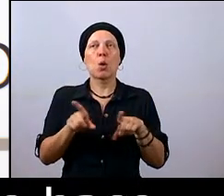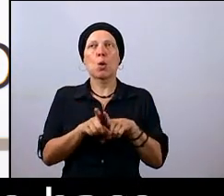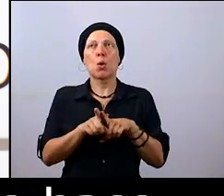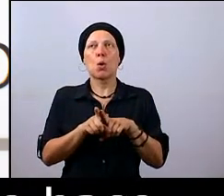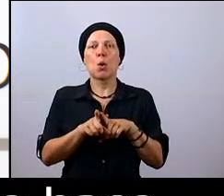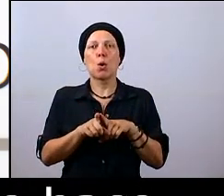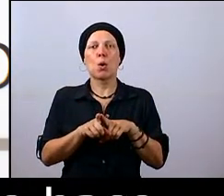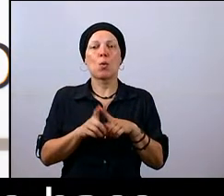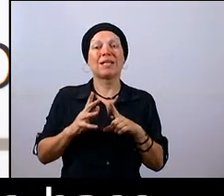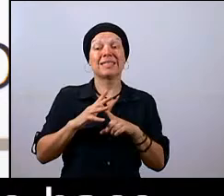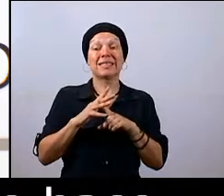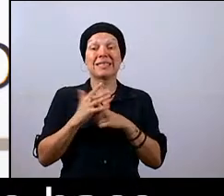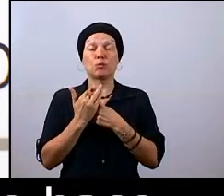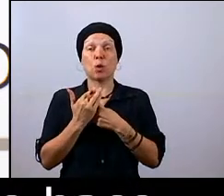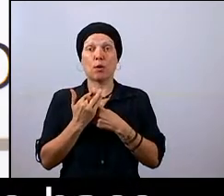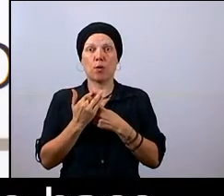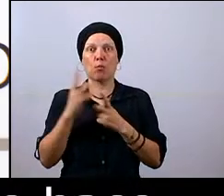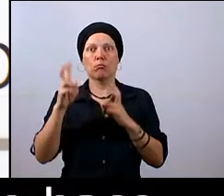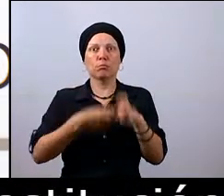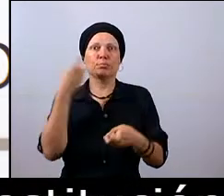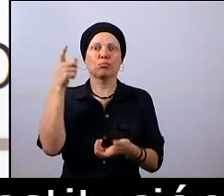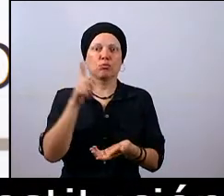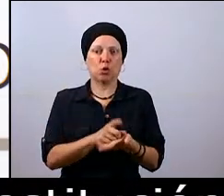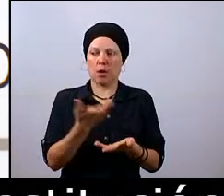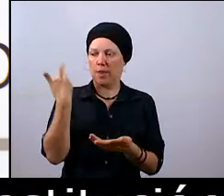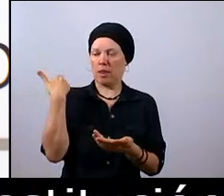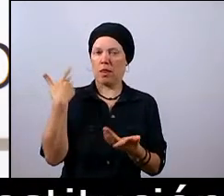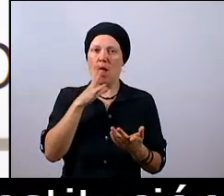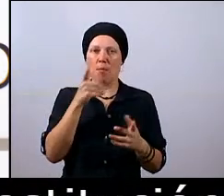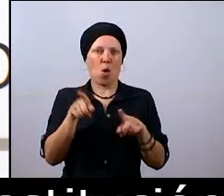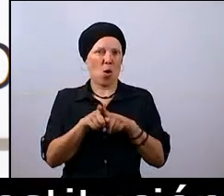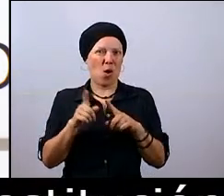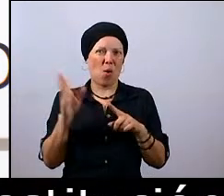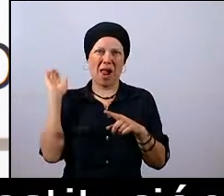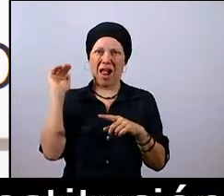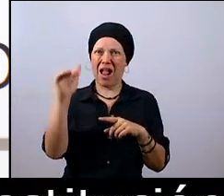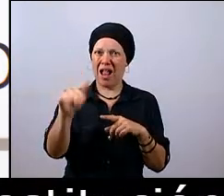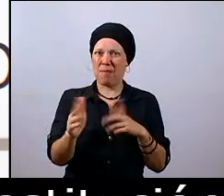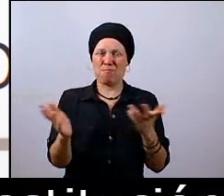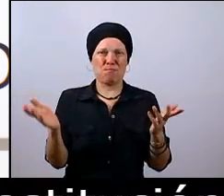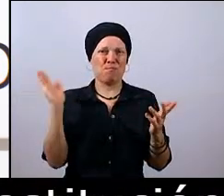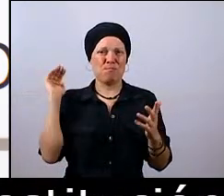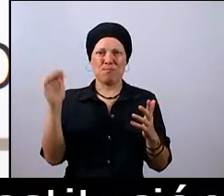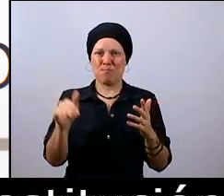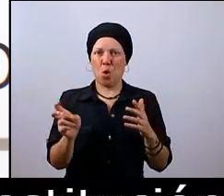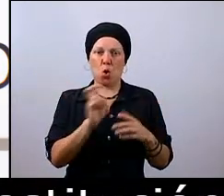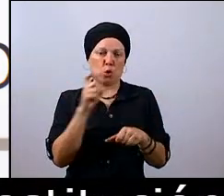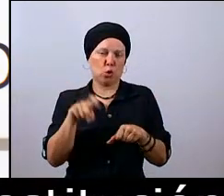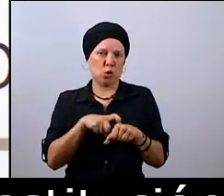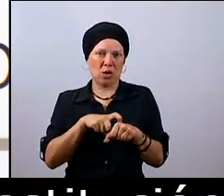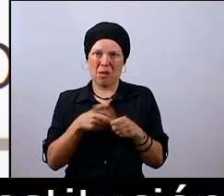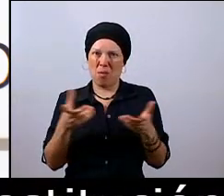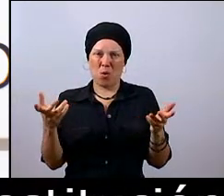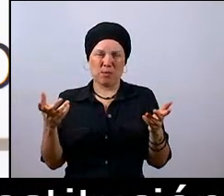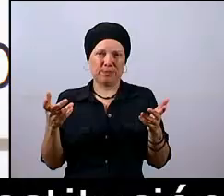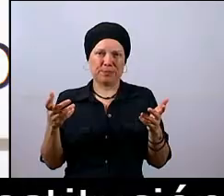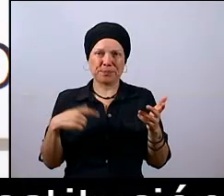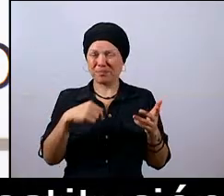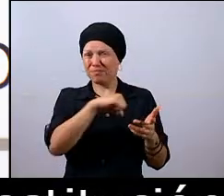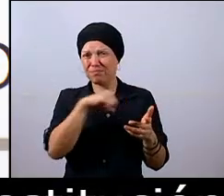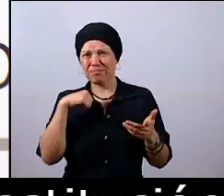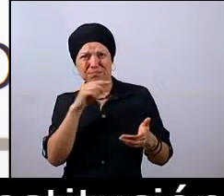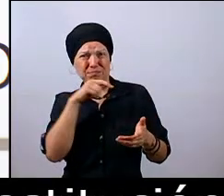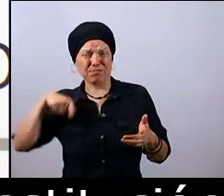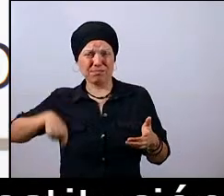esa situación en la que han quedado múltiples explotaciones forestales y de otro tipo, múltiples autónomos,